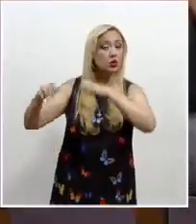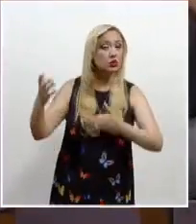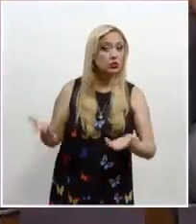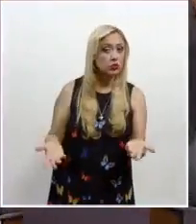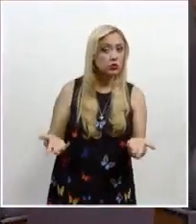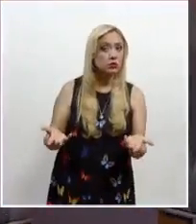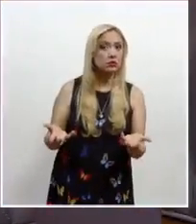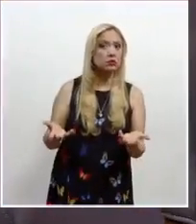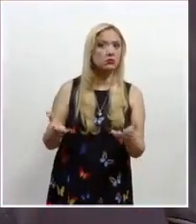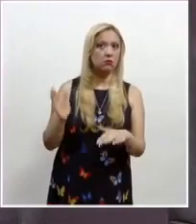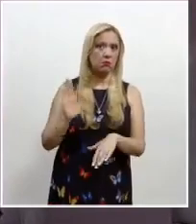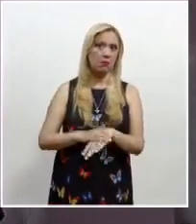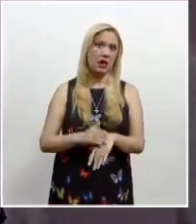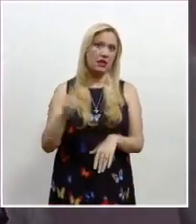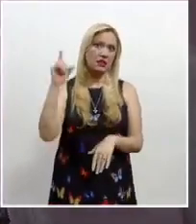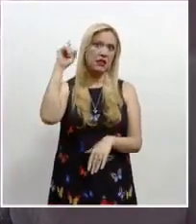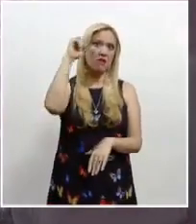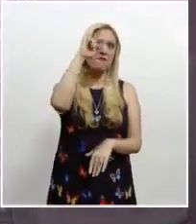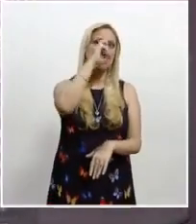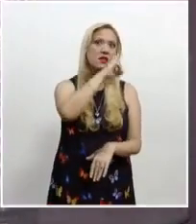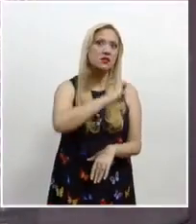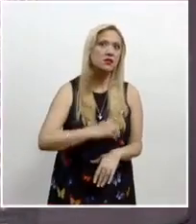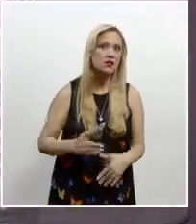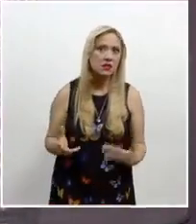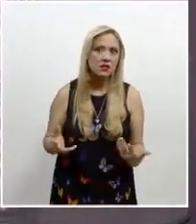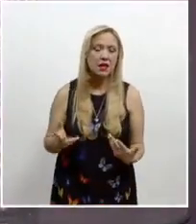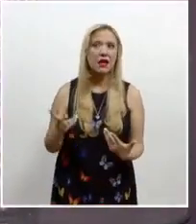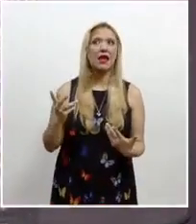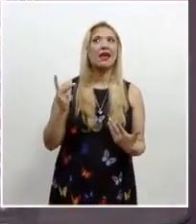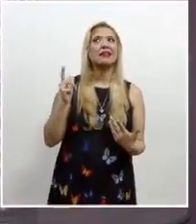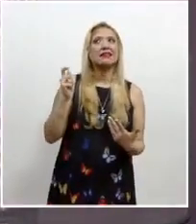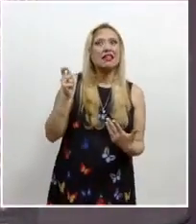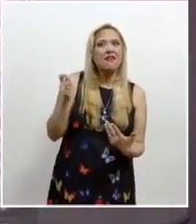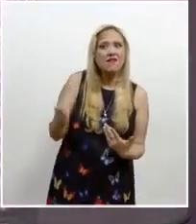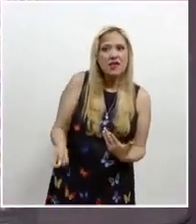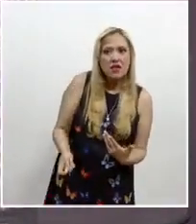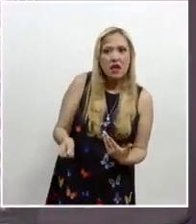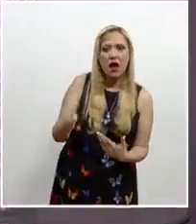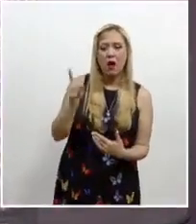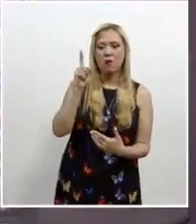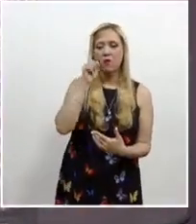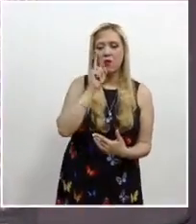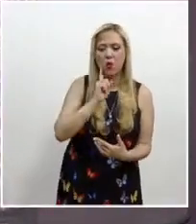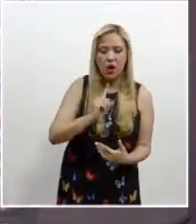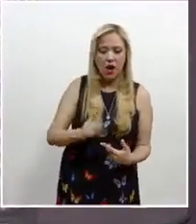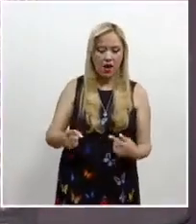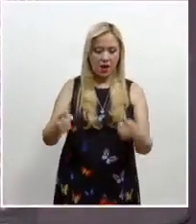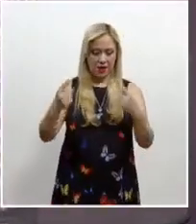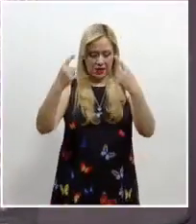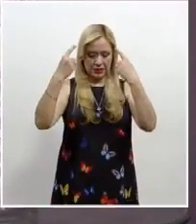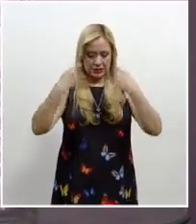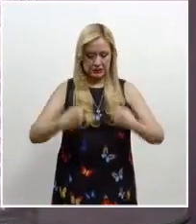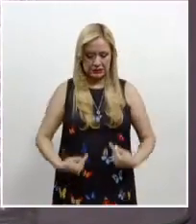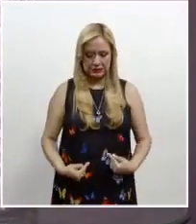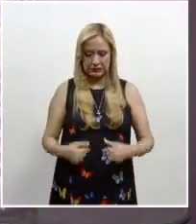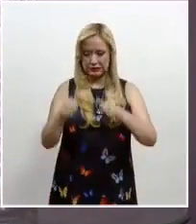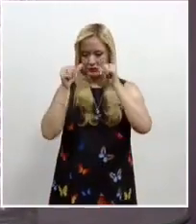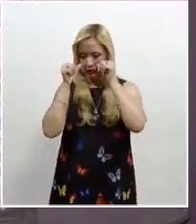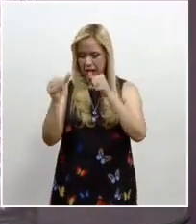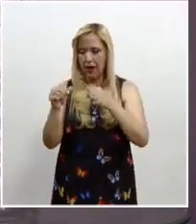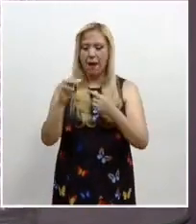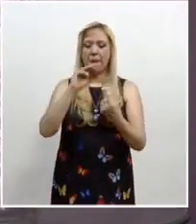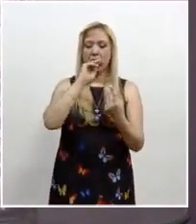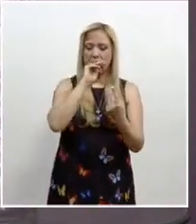es todavía más dramático, porque lo que significa para una mujer atender a su padre, a